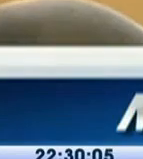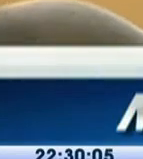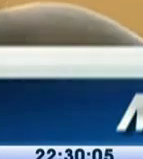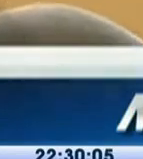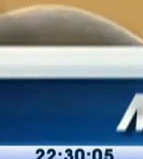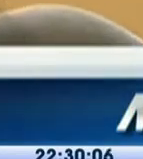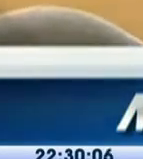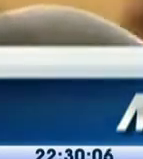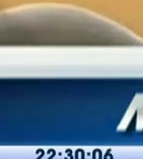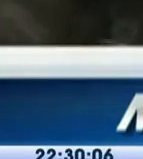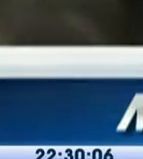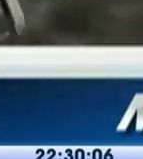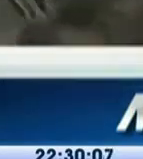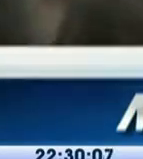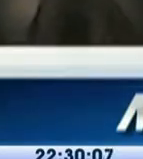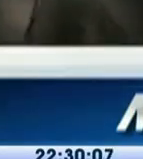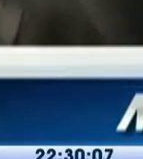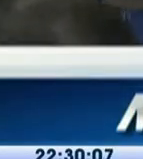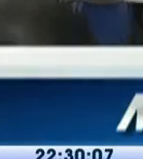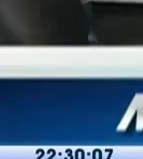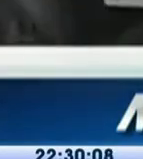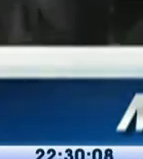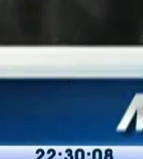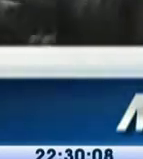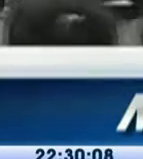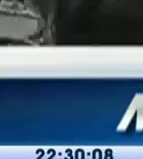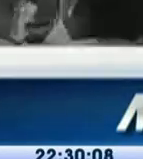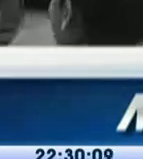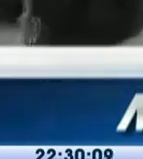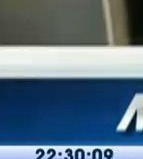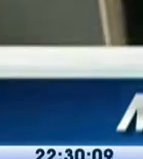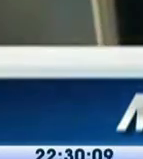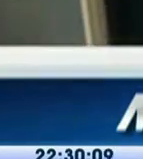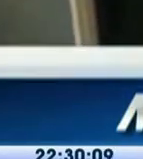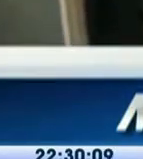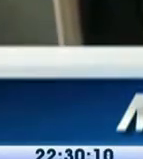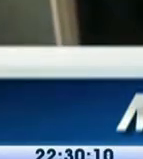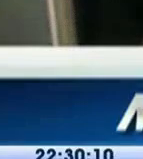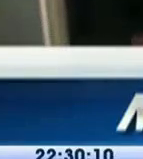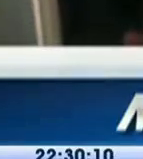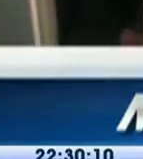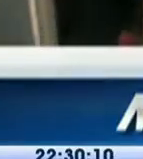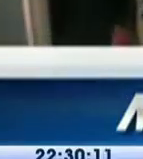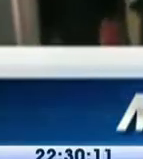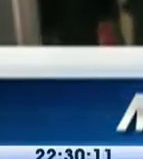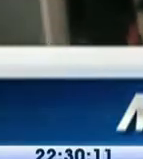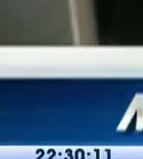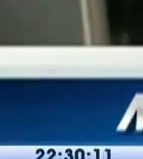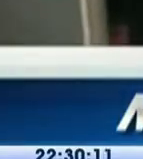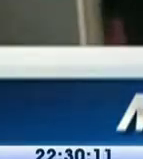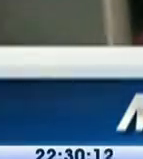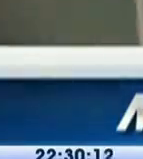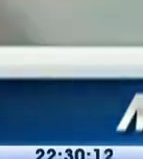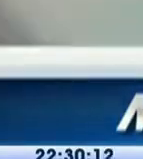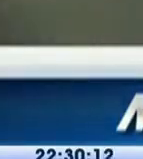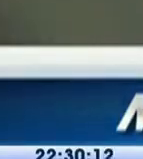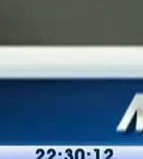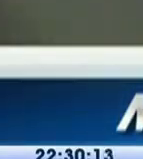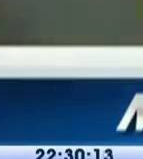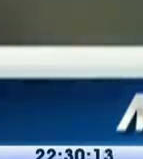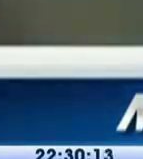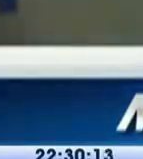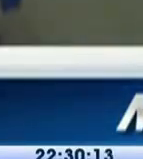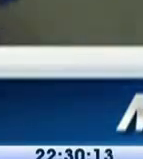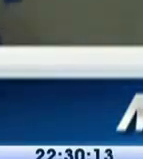el 51% de los casos de femicidio se ejecutaron con arma blanca.